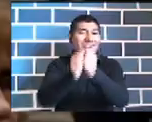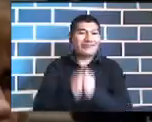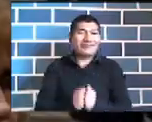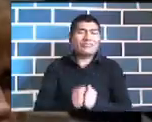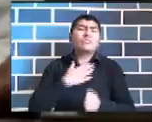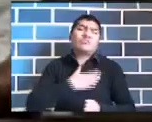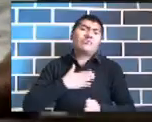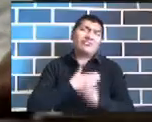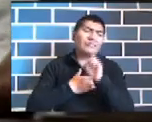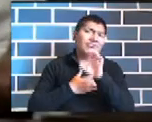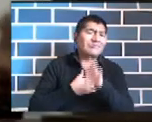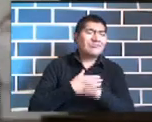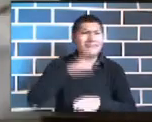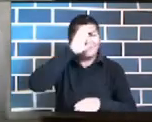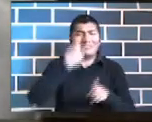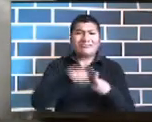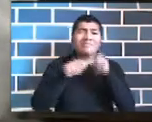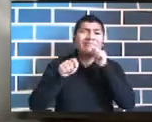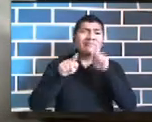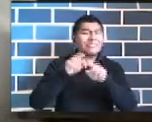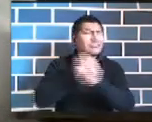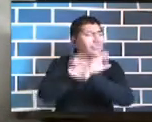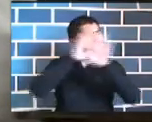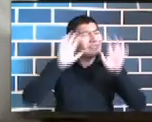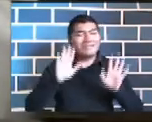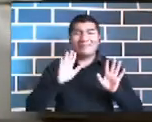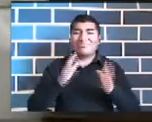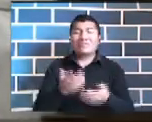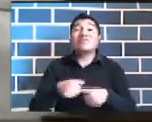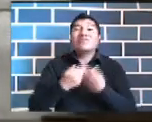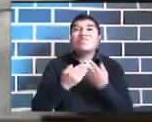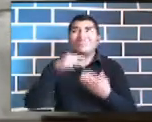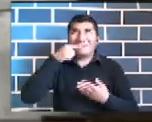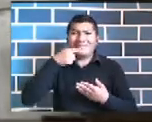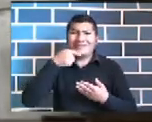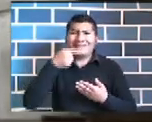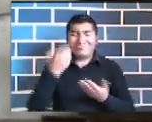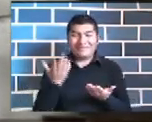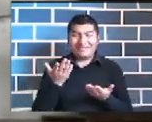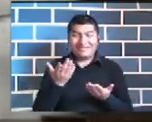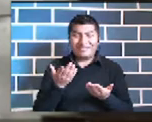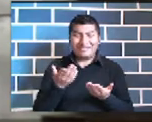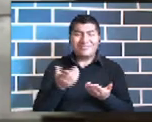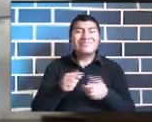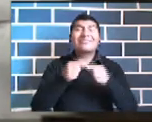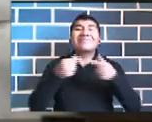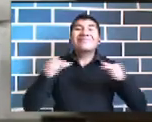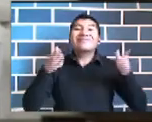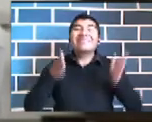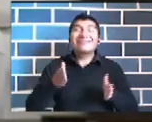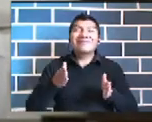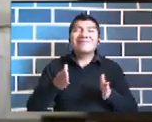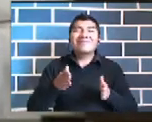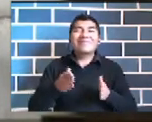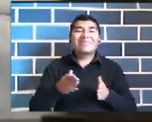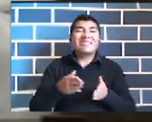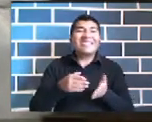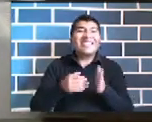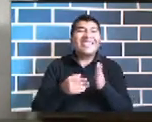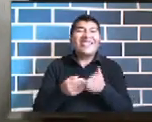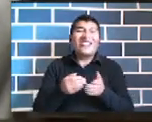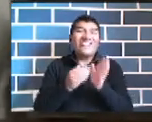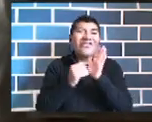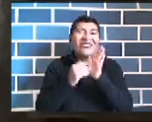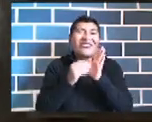Por favor, queridos hermanos, clarito está, como dicen los quechuas, como decimos los quechuas, chuita está, ¿no?